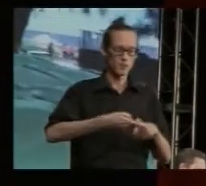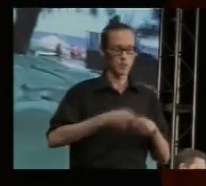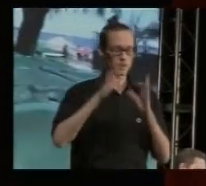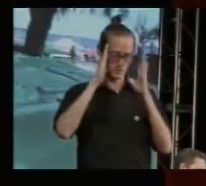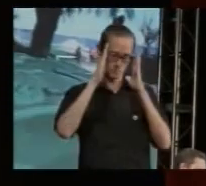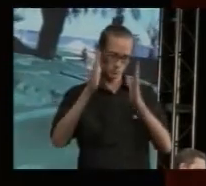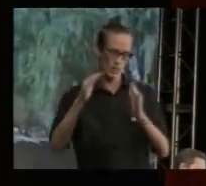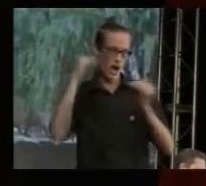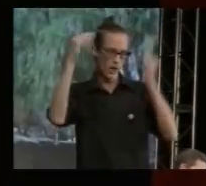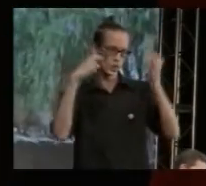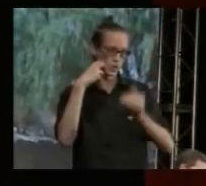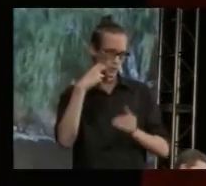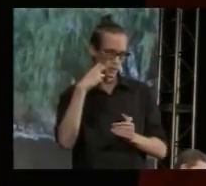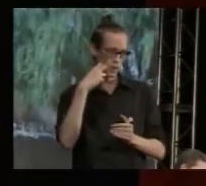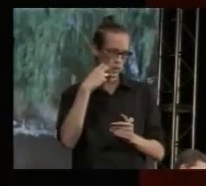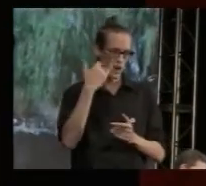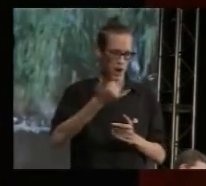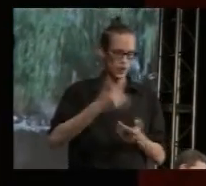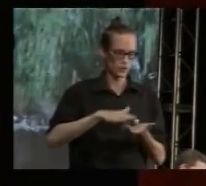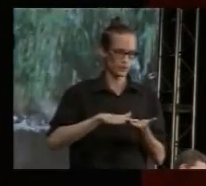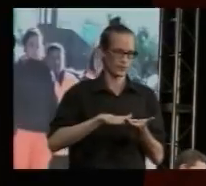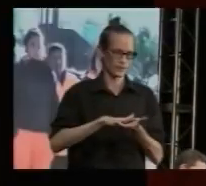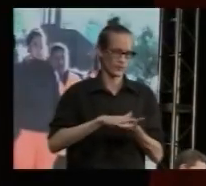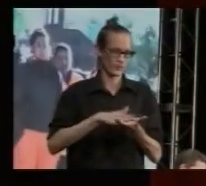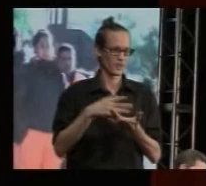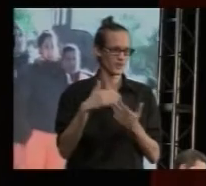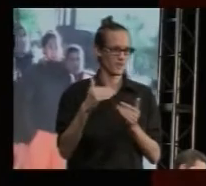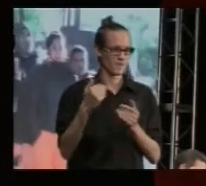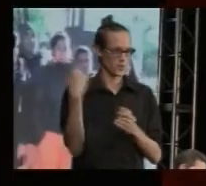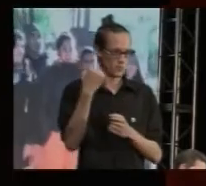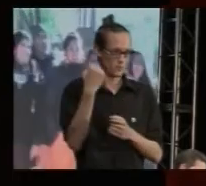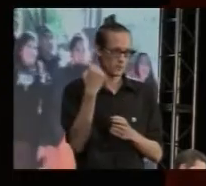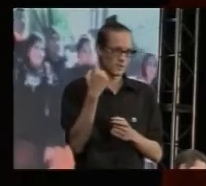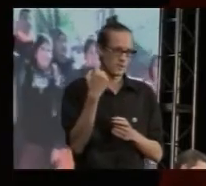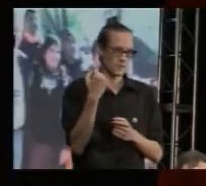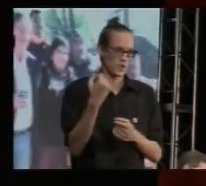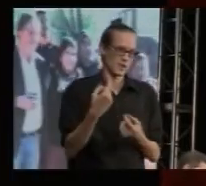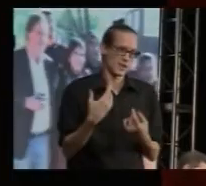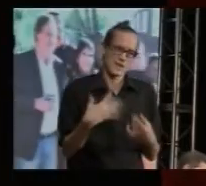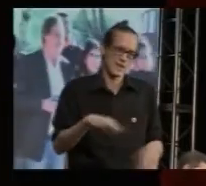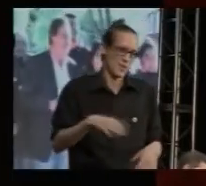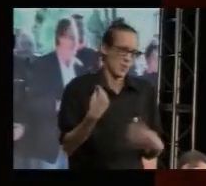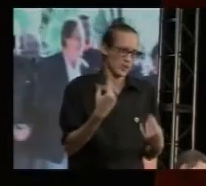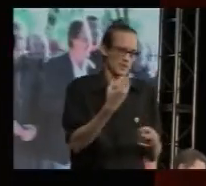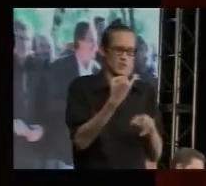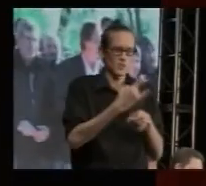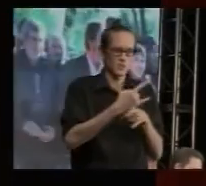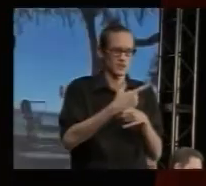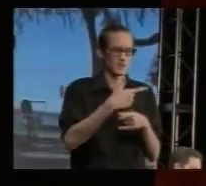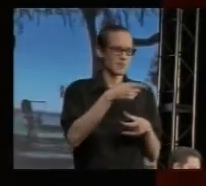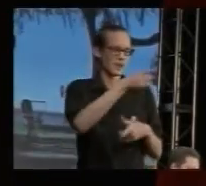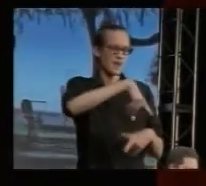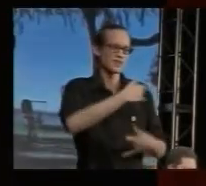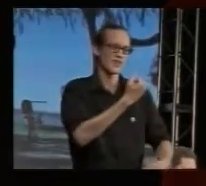mayores han tenido un lugar de privilegio en nuestra gestión. No podía ser de otra manera porque siempre están predispuestos a brindar su